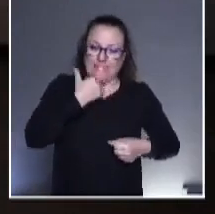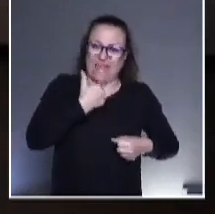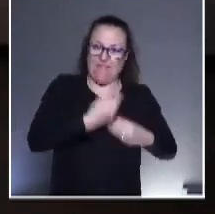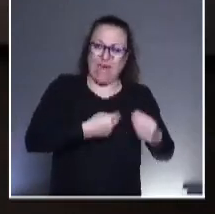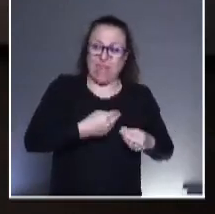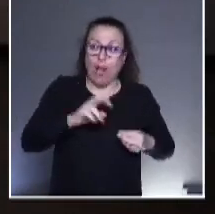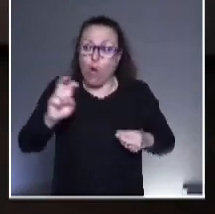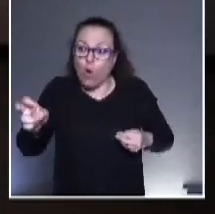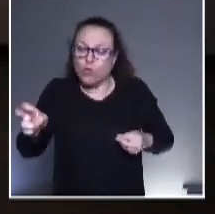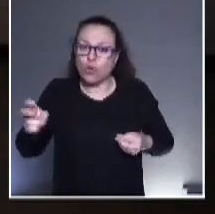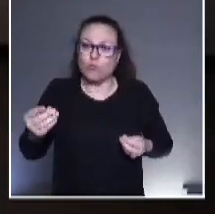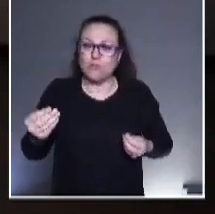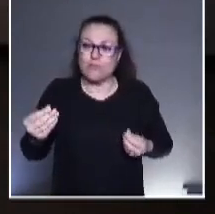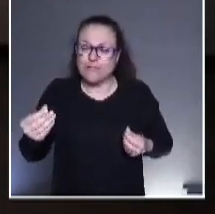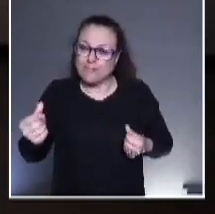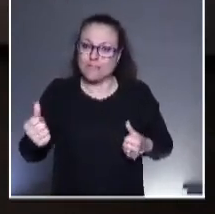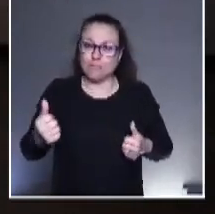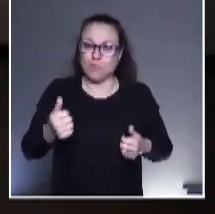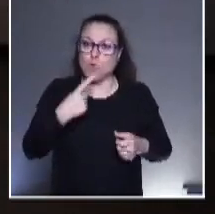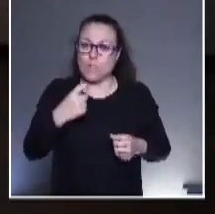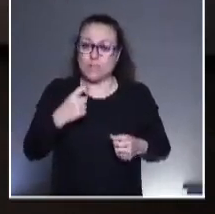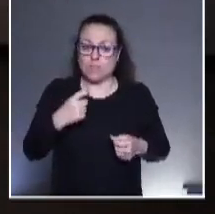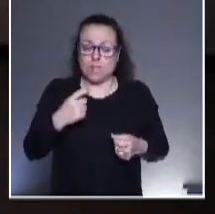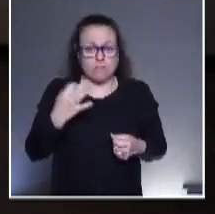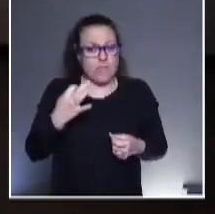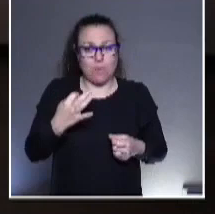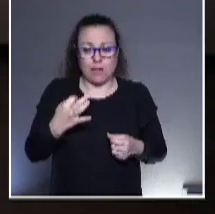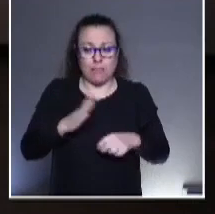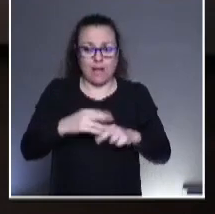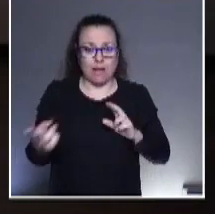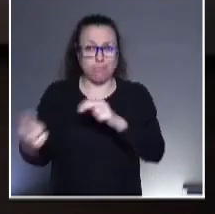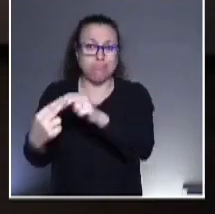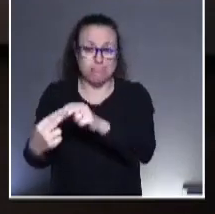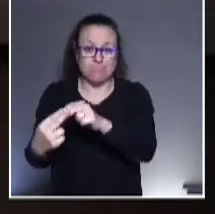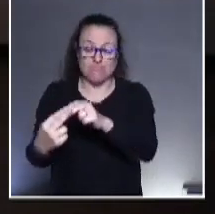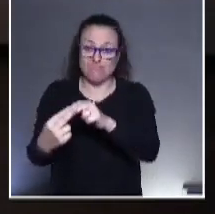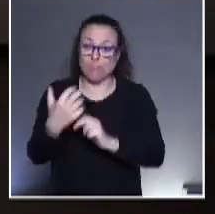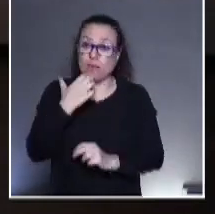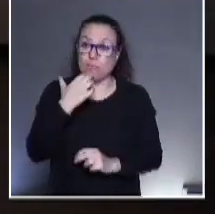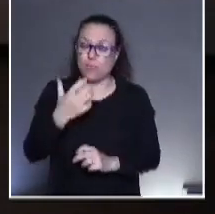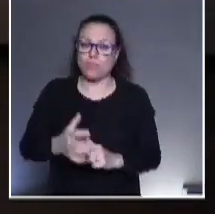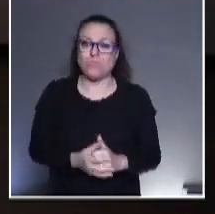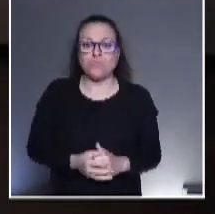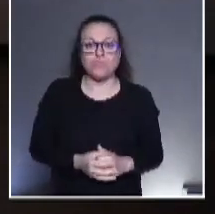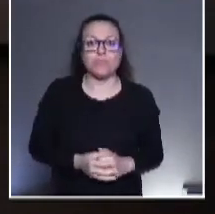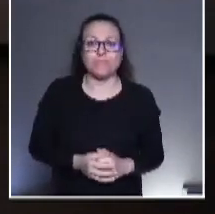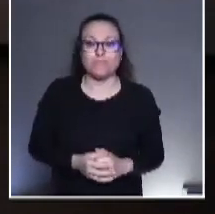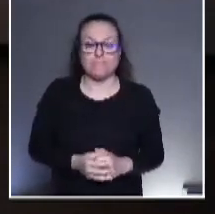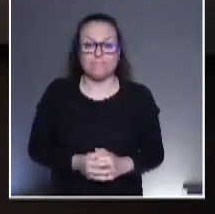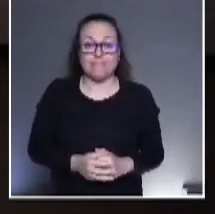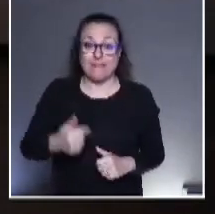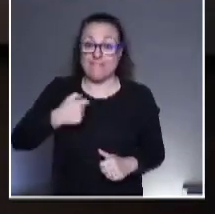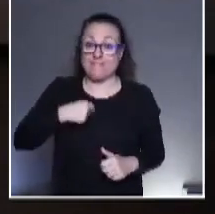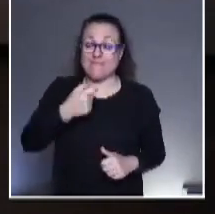ir más allá de sus límites profesionales y disciplinares? A mí